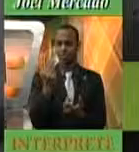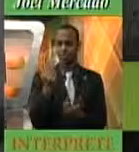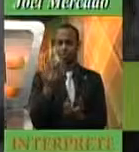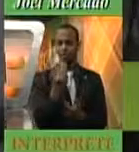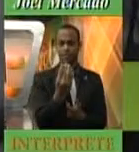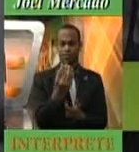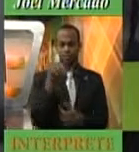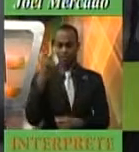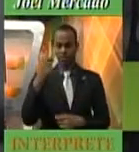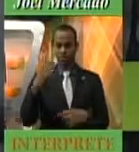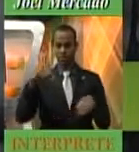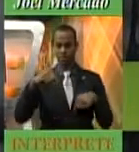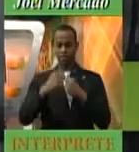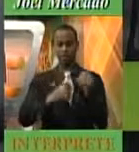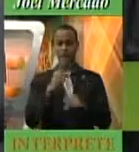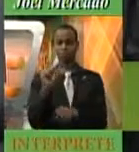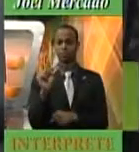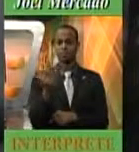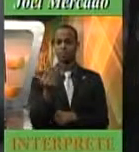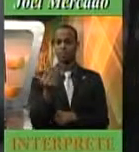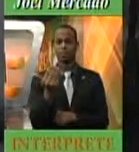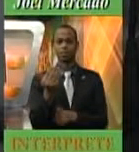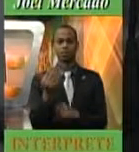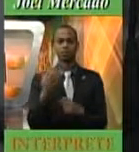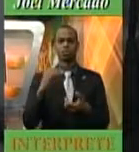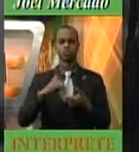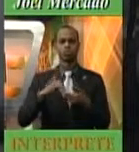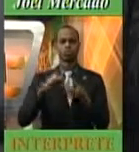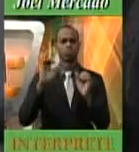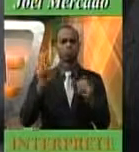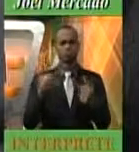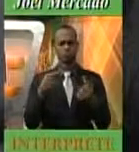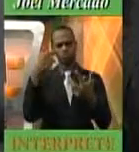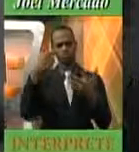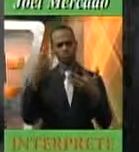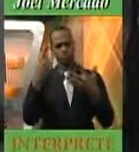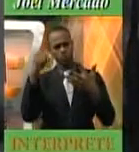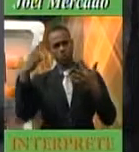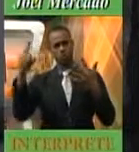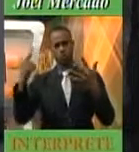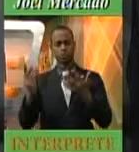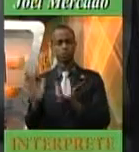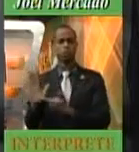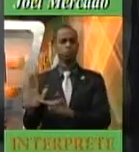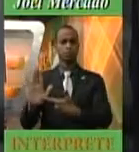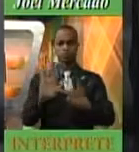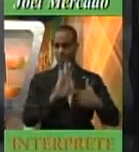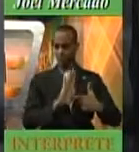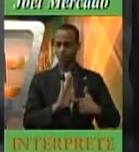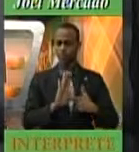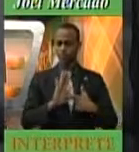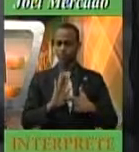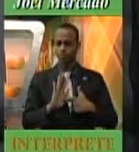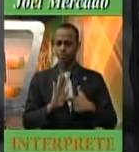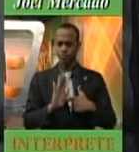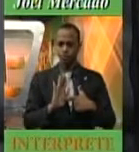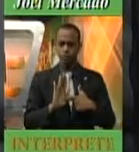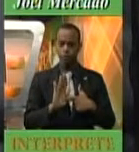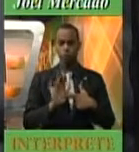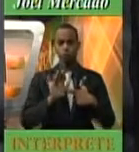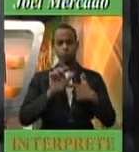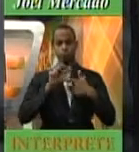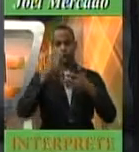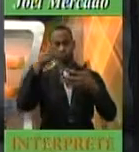2015, CONADIS puede exhibir muchísimos productos. Todo esto bajo un